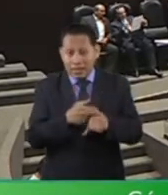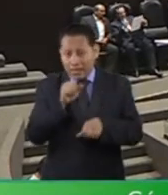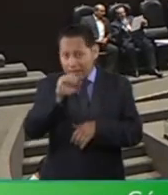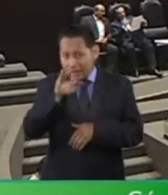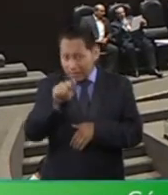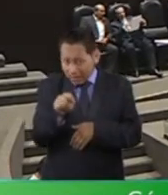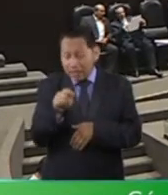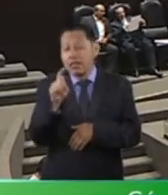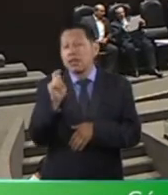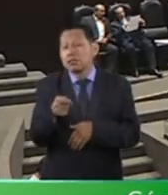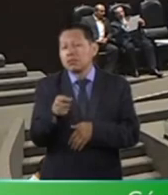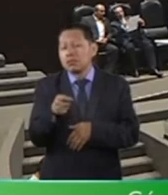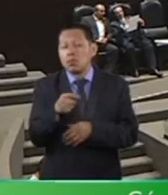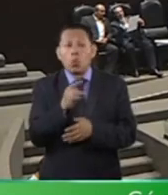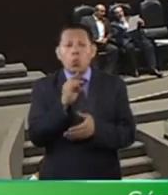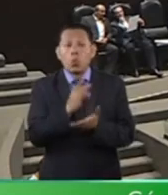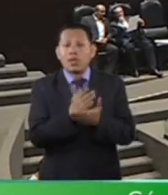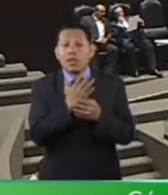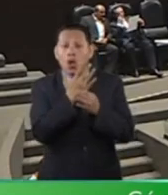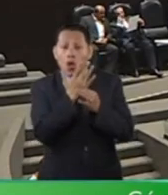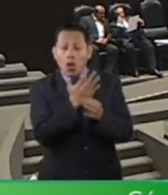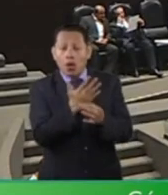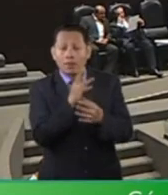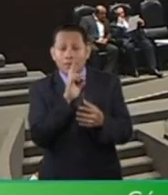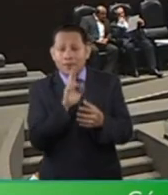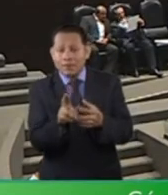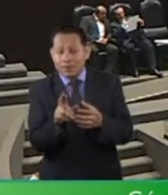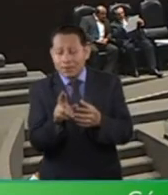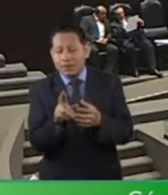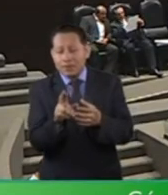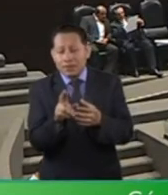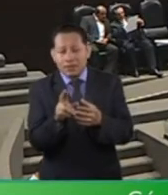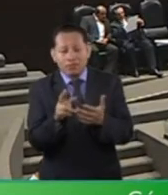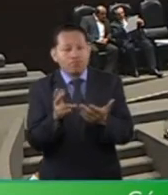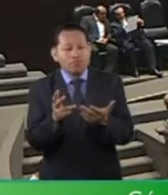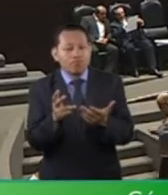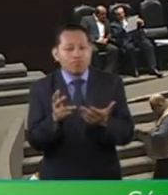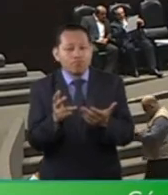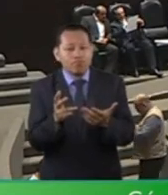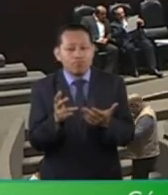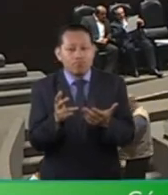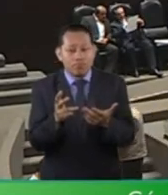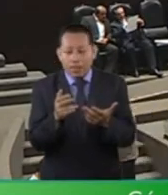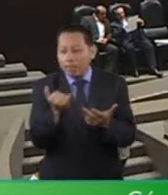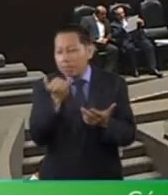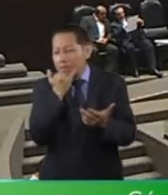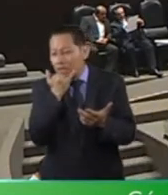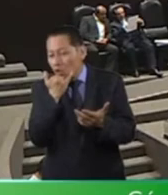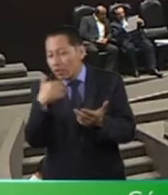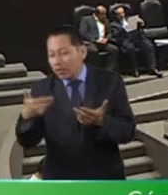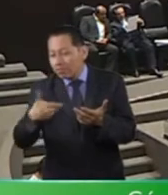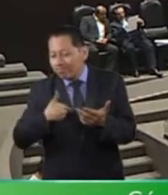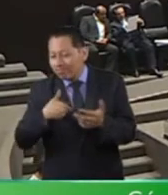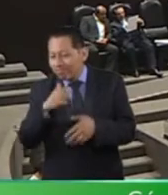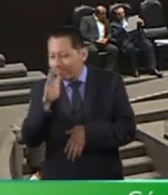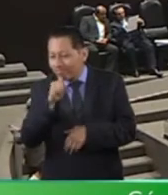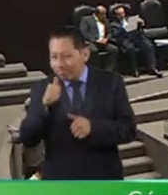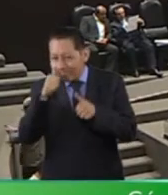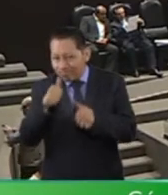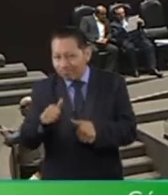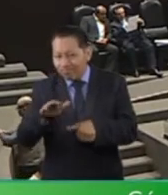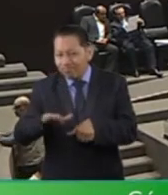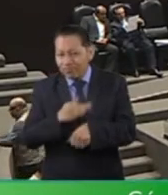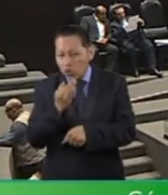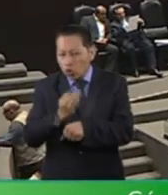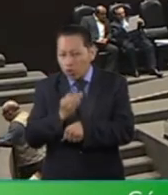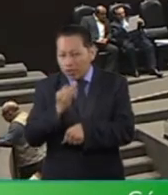simplemente se limita a decir: continuamos sin poder atender su petición debido a que en este